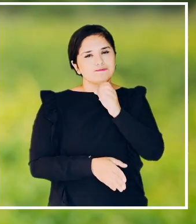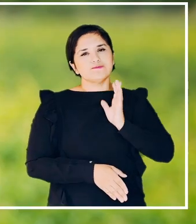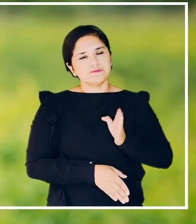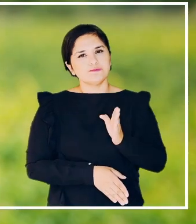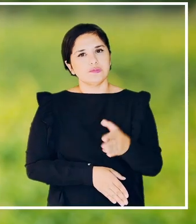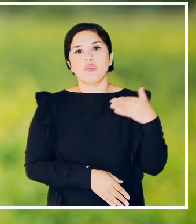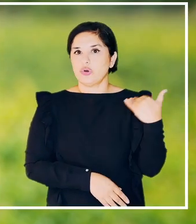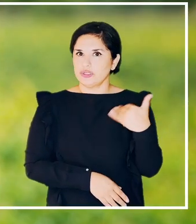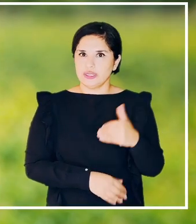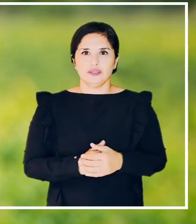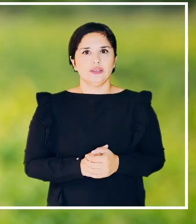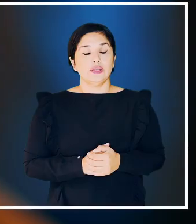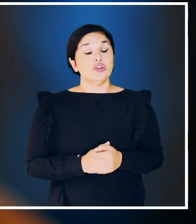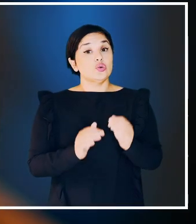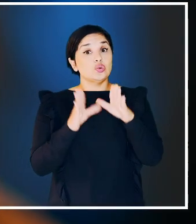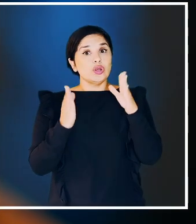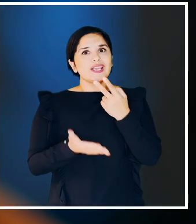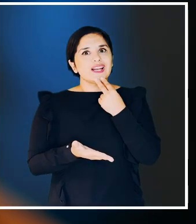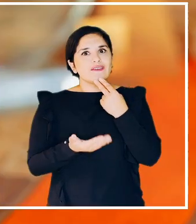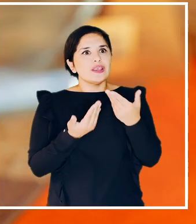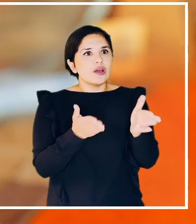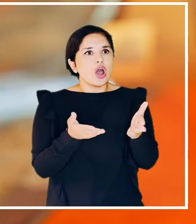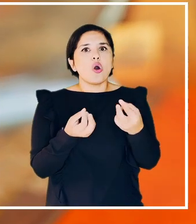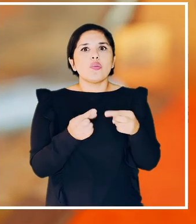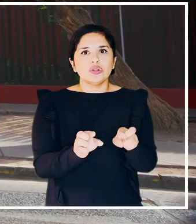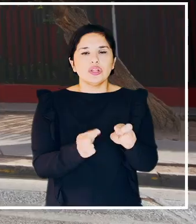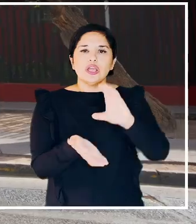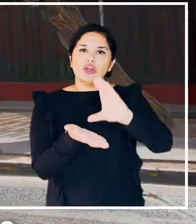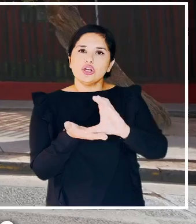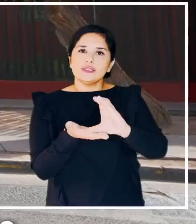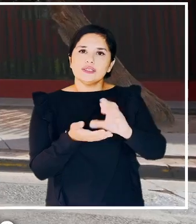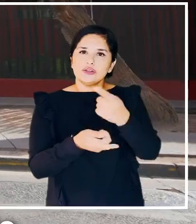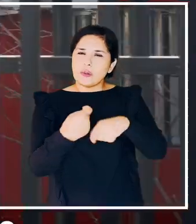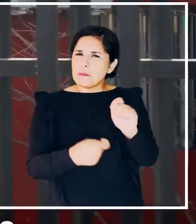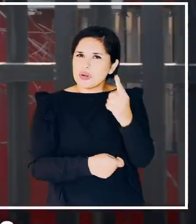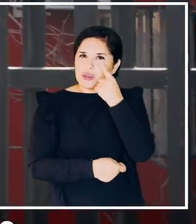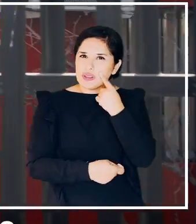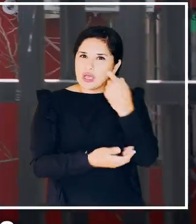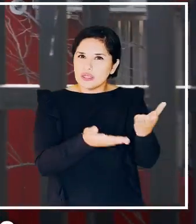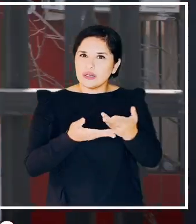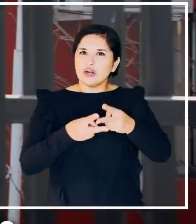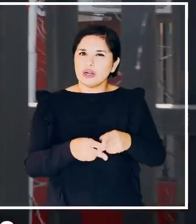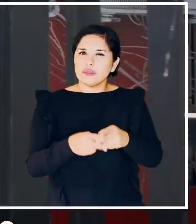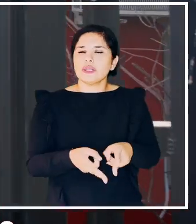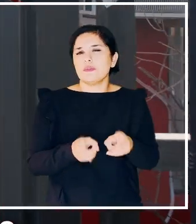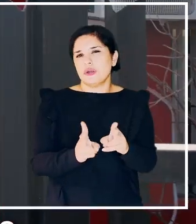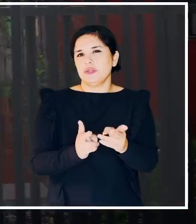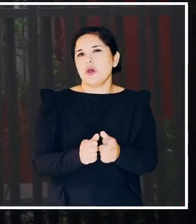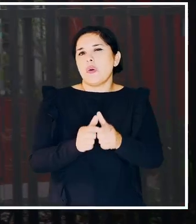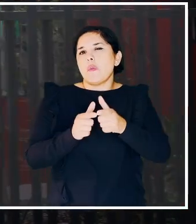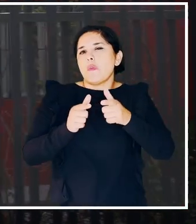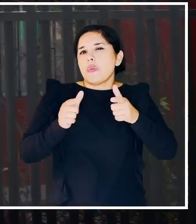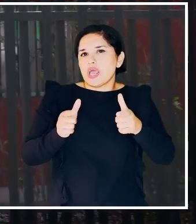la perseverancia fue crucial. Es una cosa sorprendente que la vida te abriendo puertas. Con el centro de negocio del día uno y las herramientas que nos han brindado